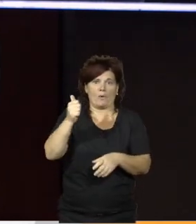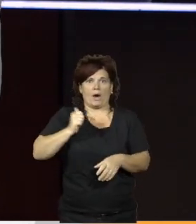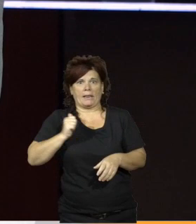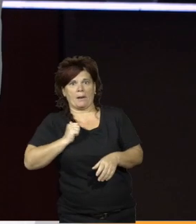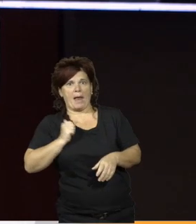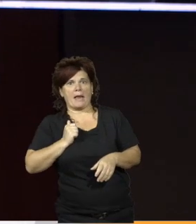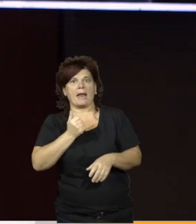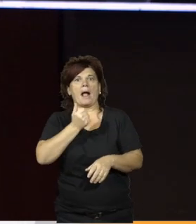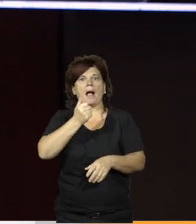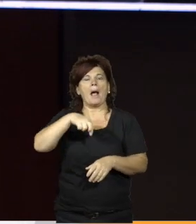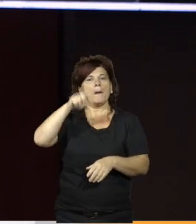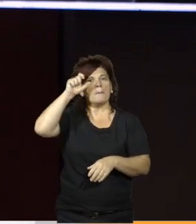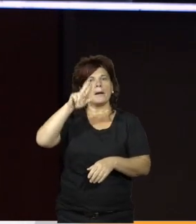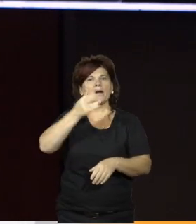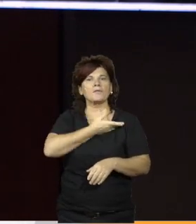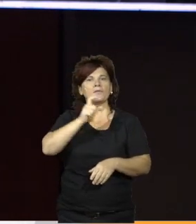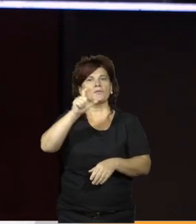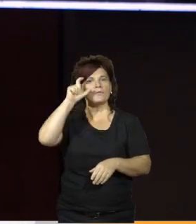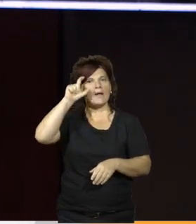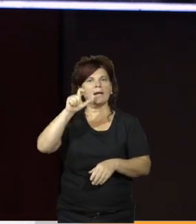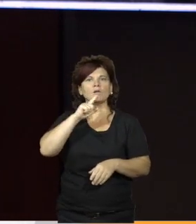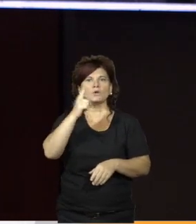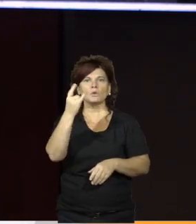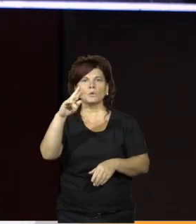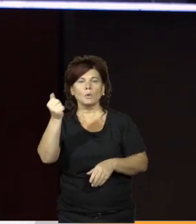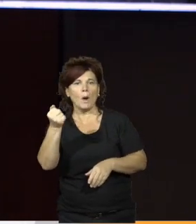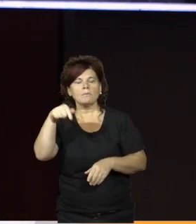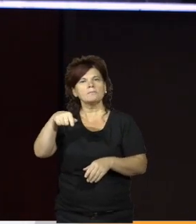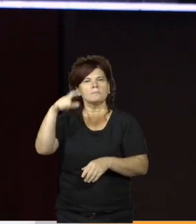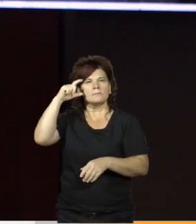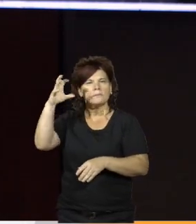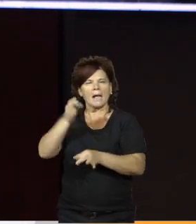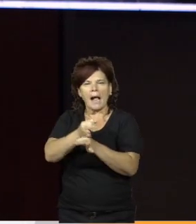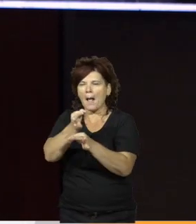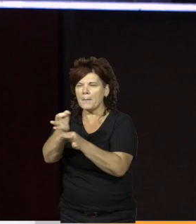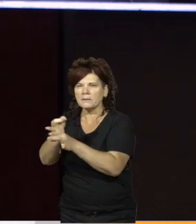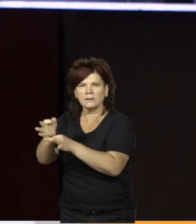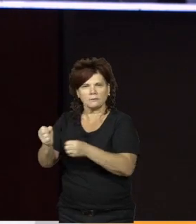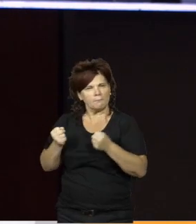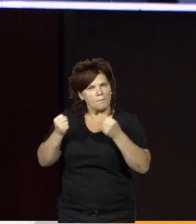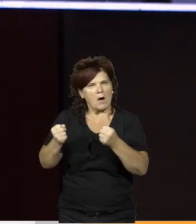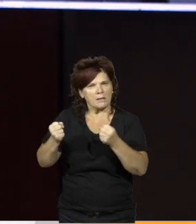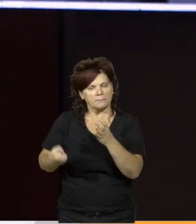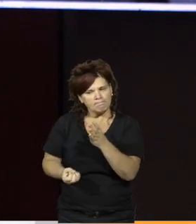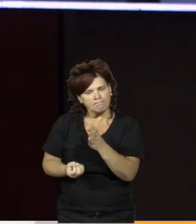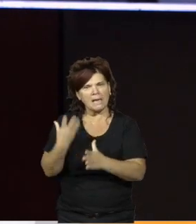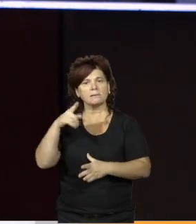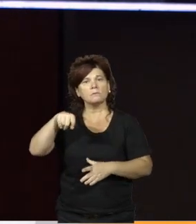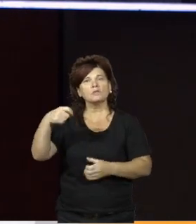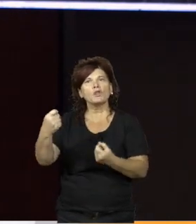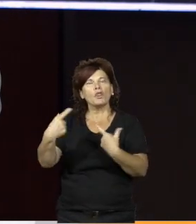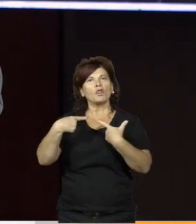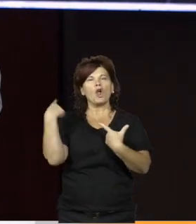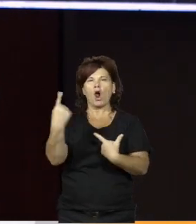Prefectura, razón por la cual empezamos a hacer capacitaciones con todas las fuerzas que trabajamos. Esto nos permitió a